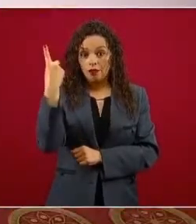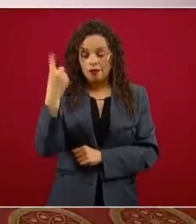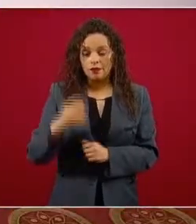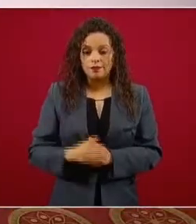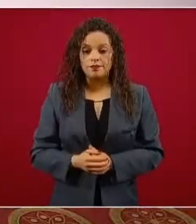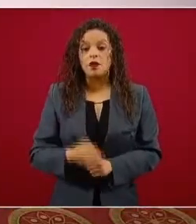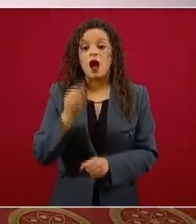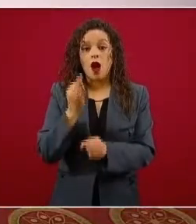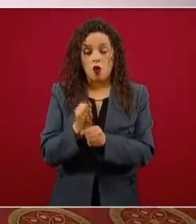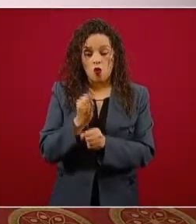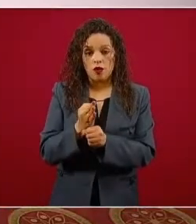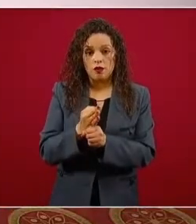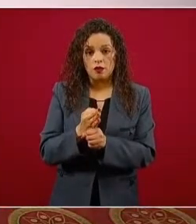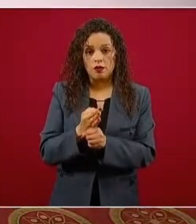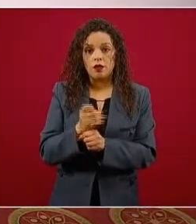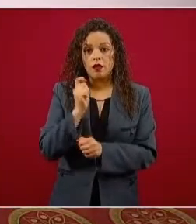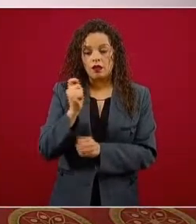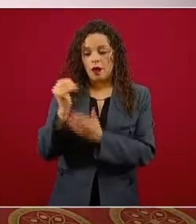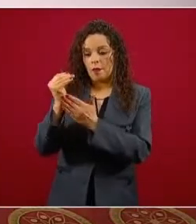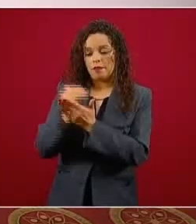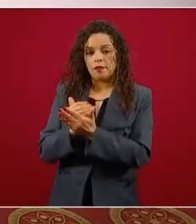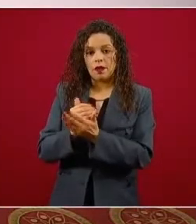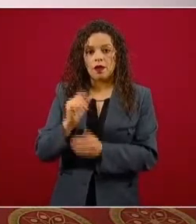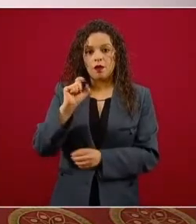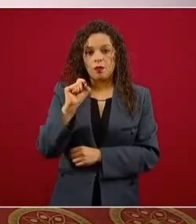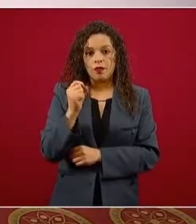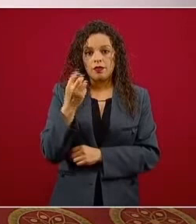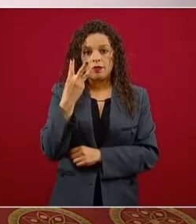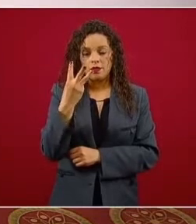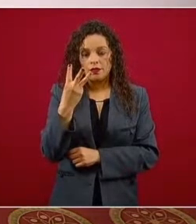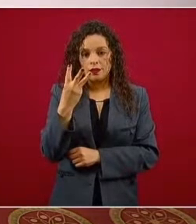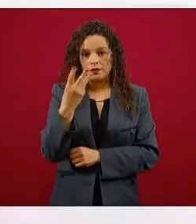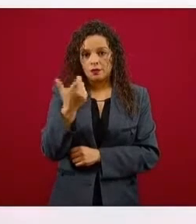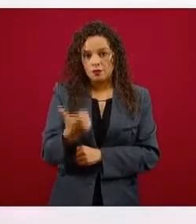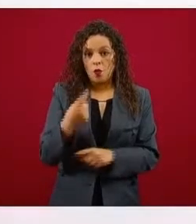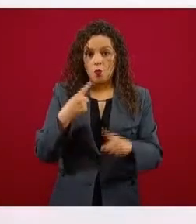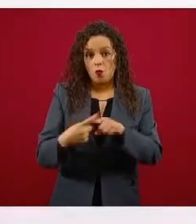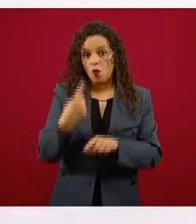de 23 pesos por dólar.